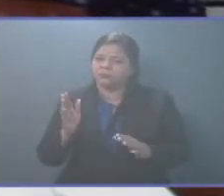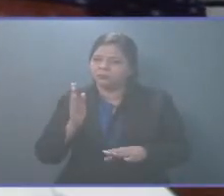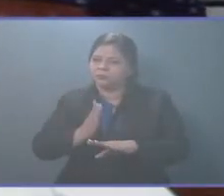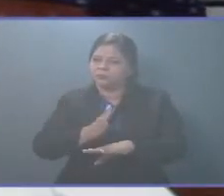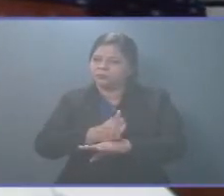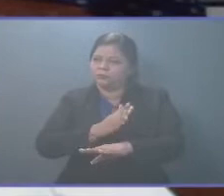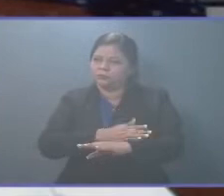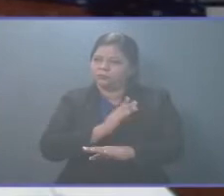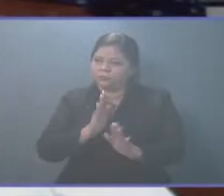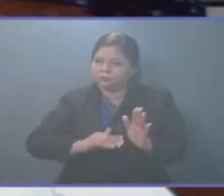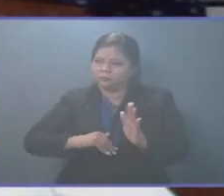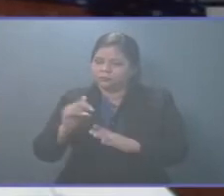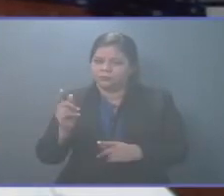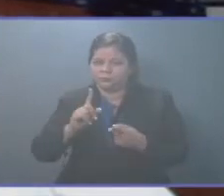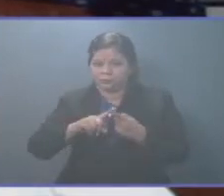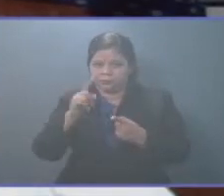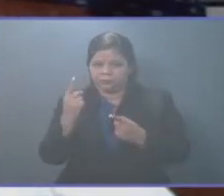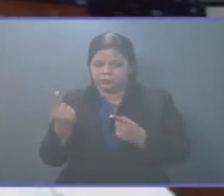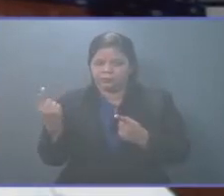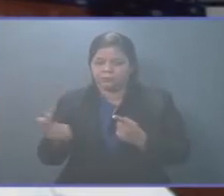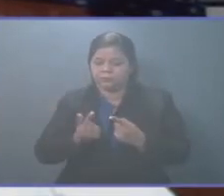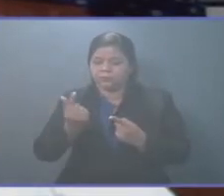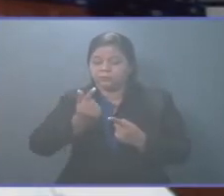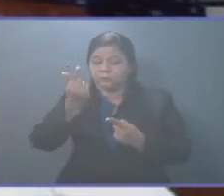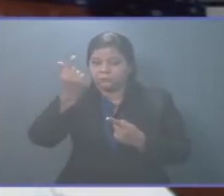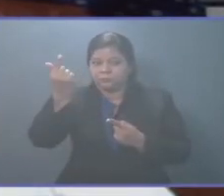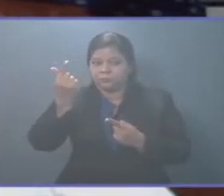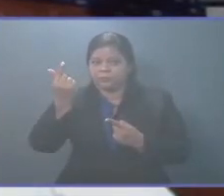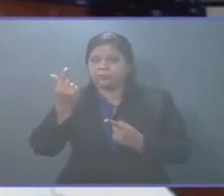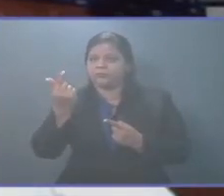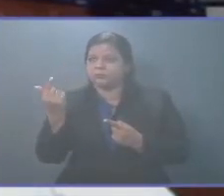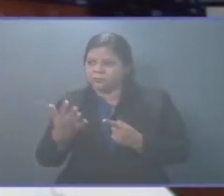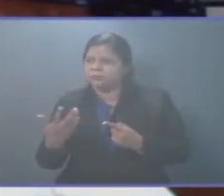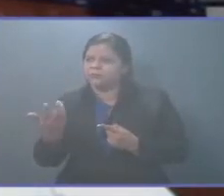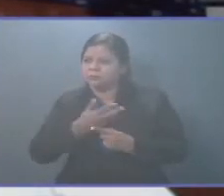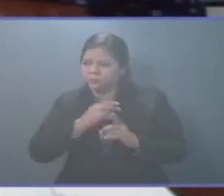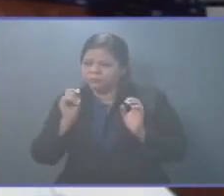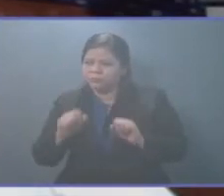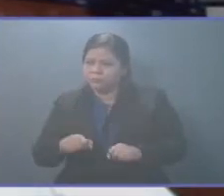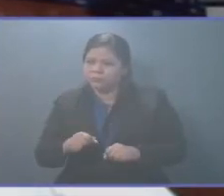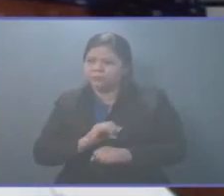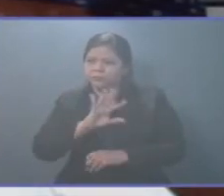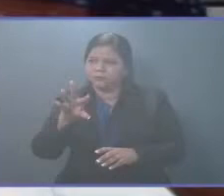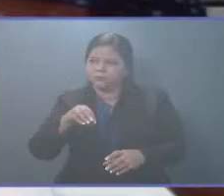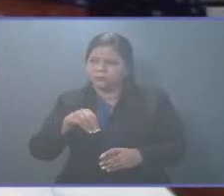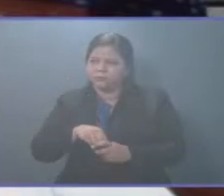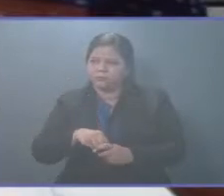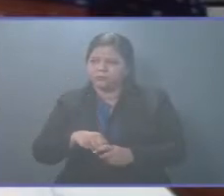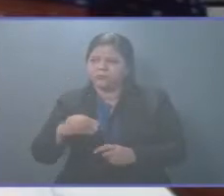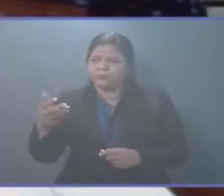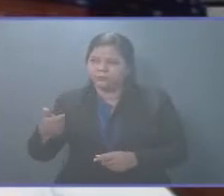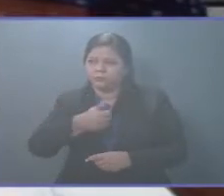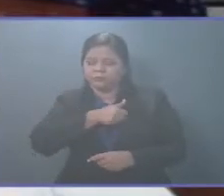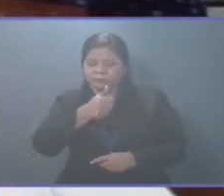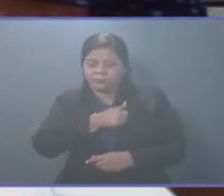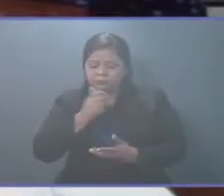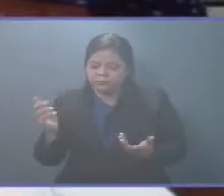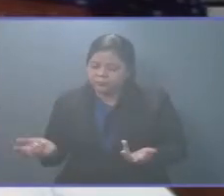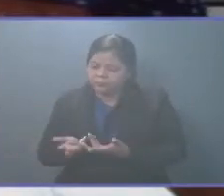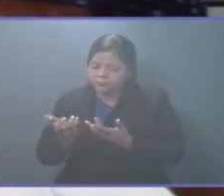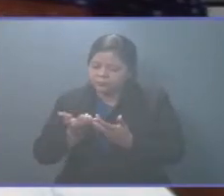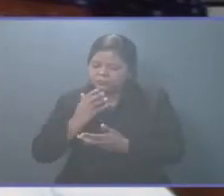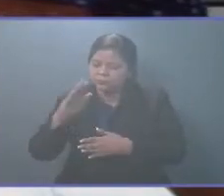tiempo. Universidades sí va a estar bien difícil, pero podemos darnos a la tarea de investigar cuáles son las que